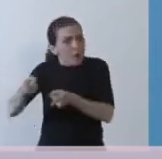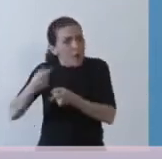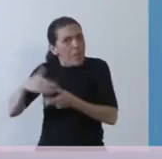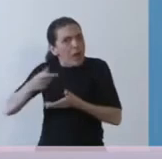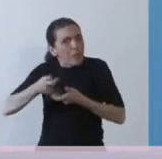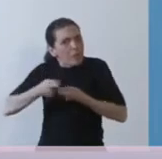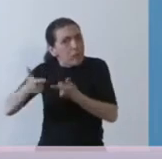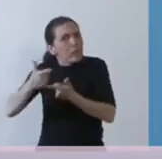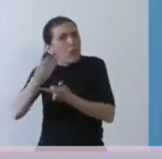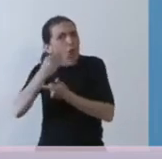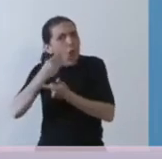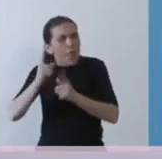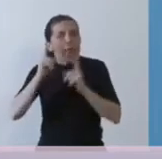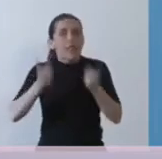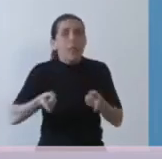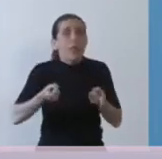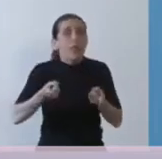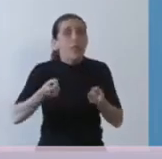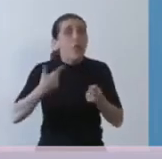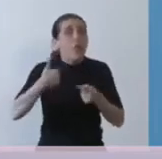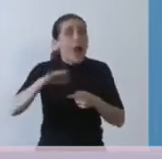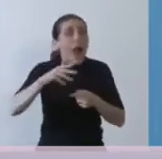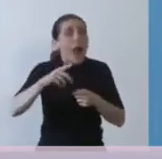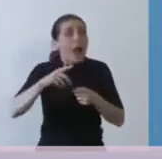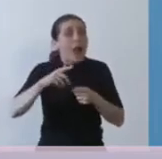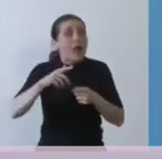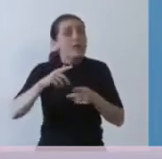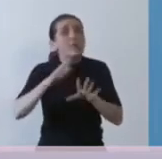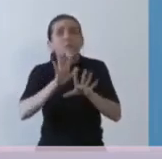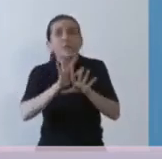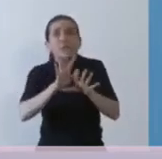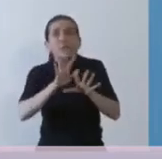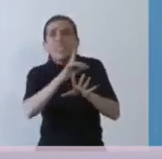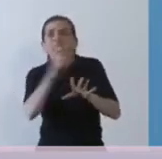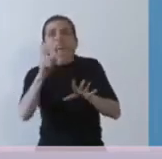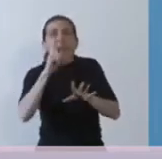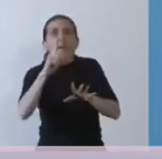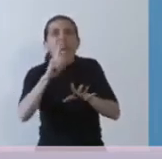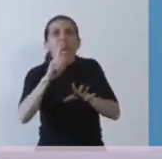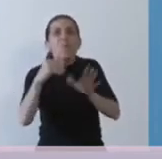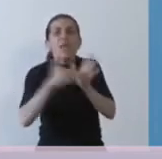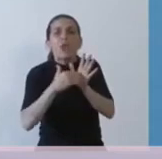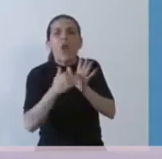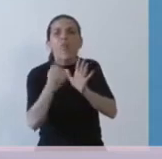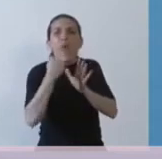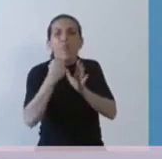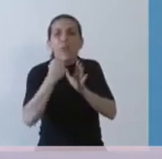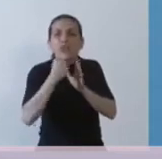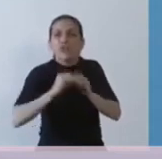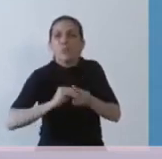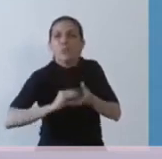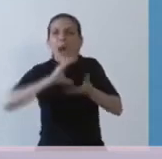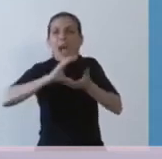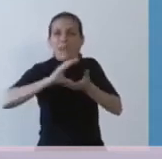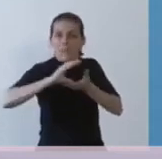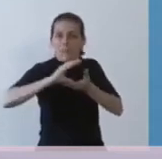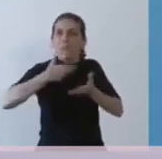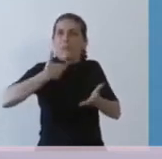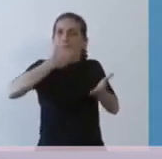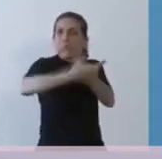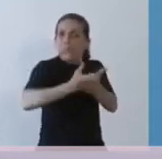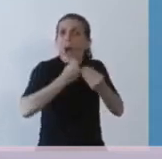vulnerables también vamos a aumentar en 100000 millones de pesos el presupuesto para la inversión en